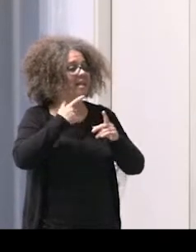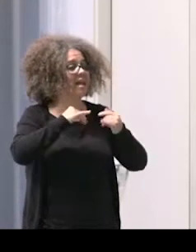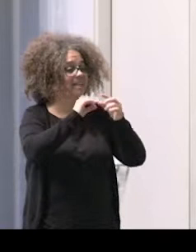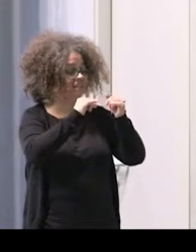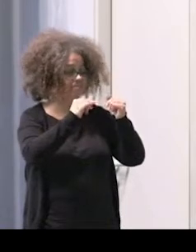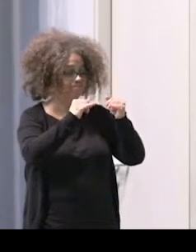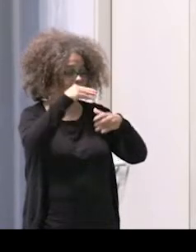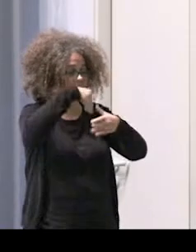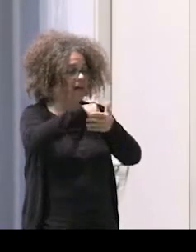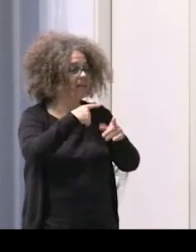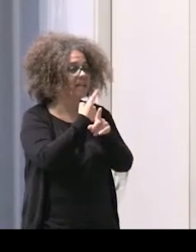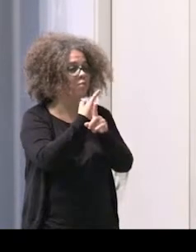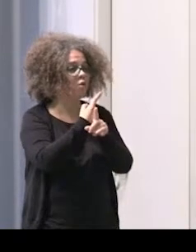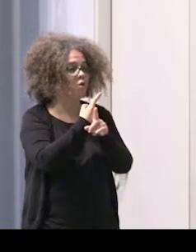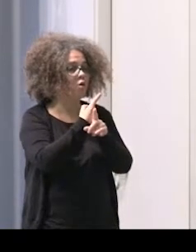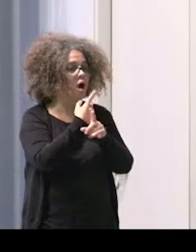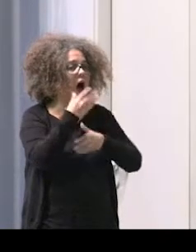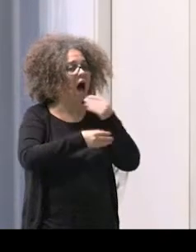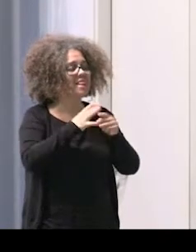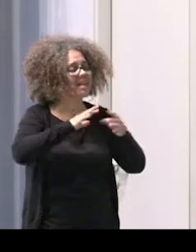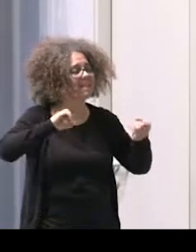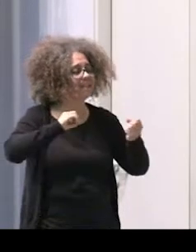codifiquen mejor la intensidad.